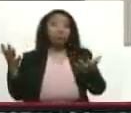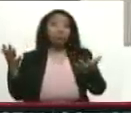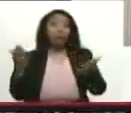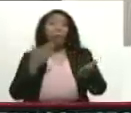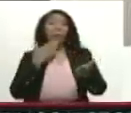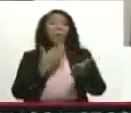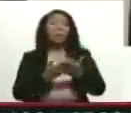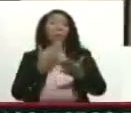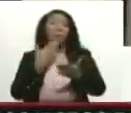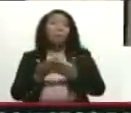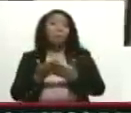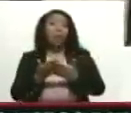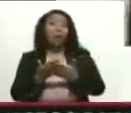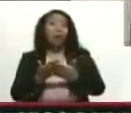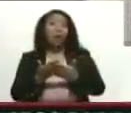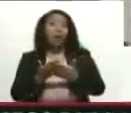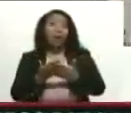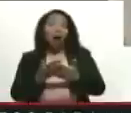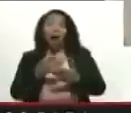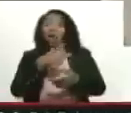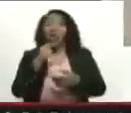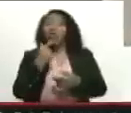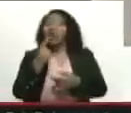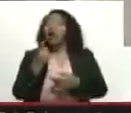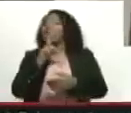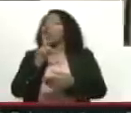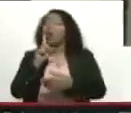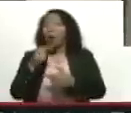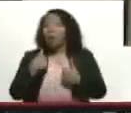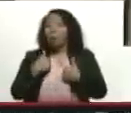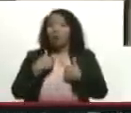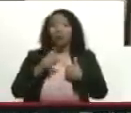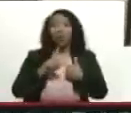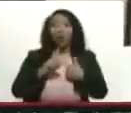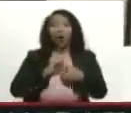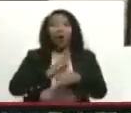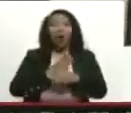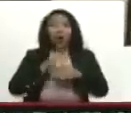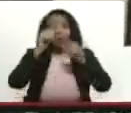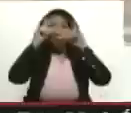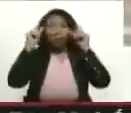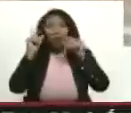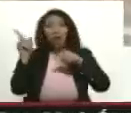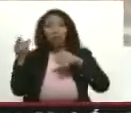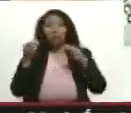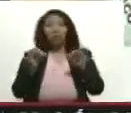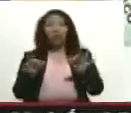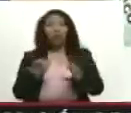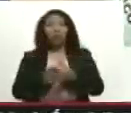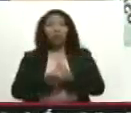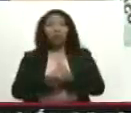piden que no digamos su nombre y piden a veces que ir disfrazado. Antonio, todo eso es natural.